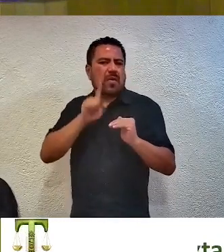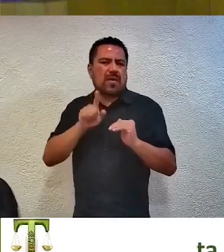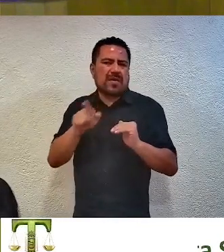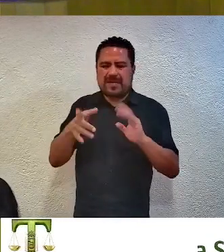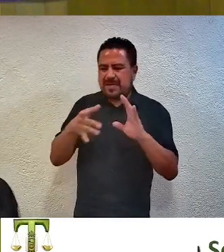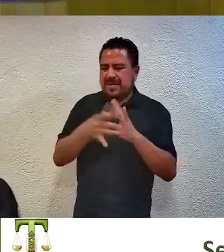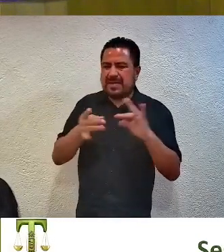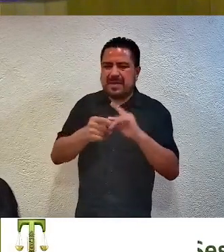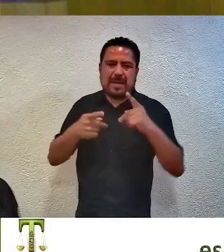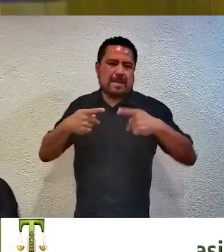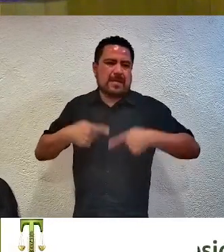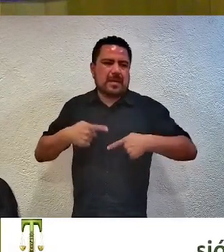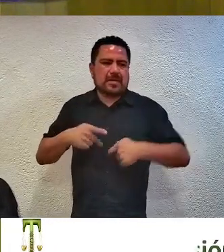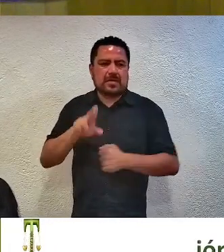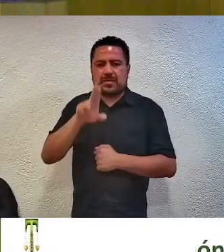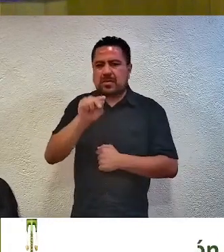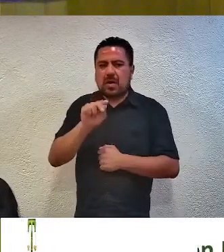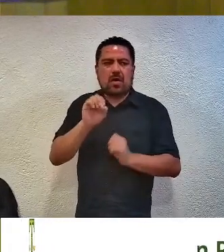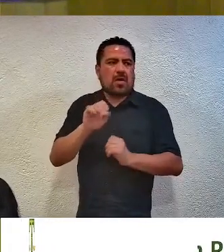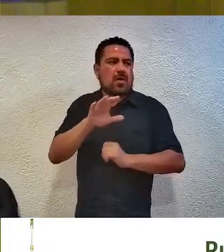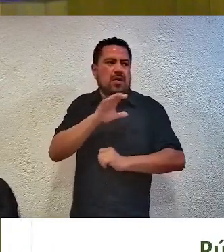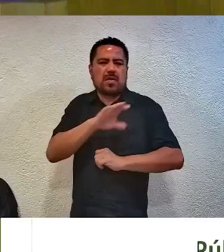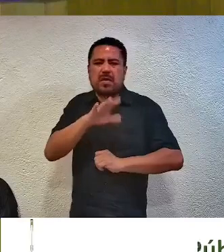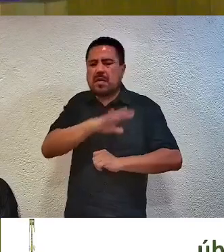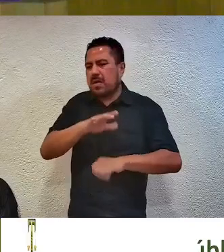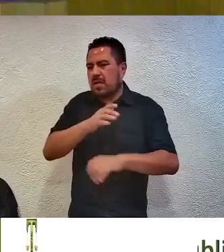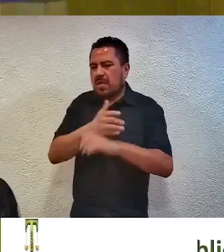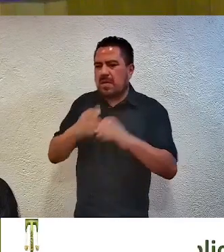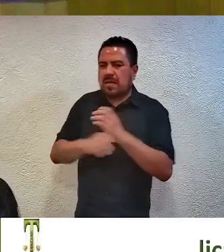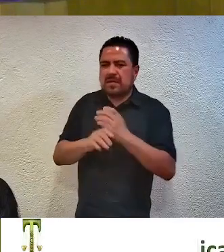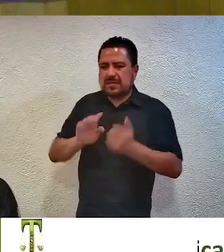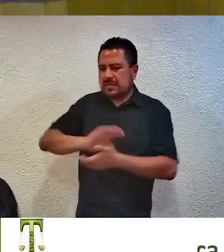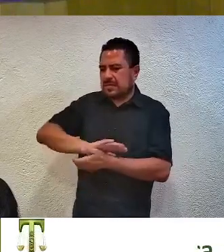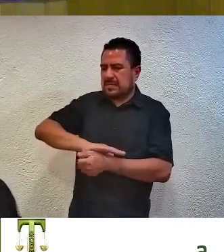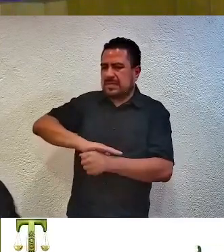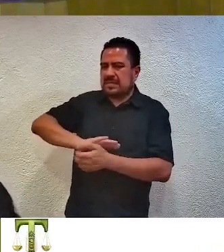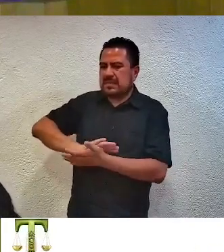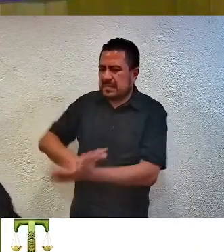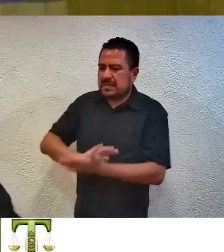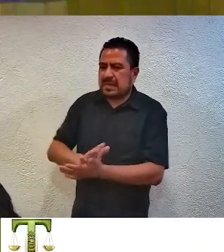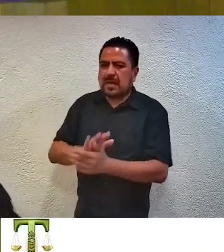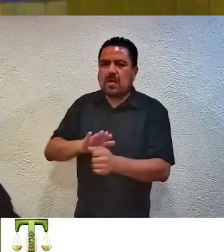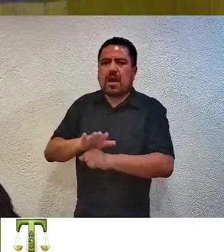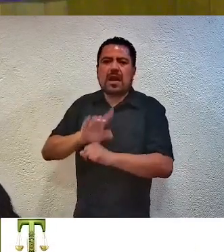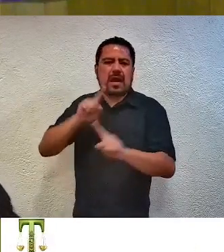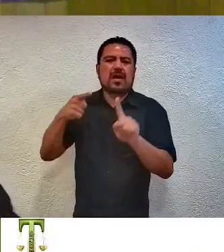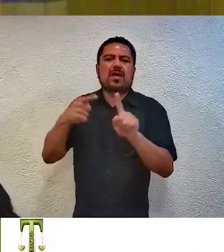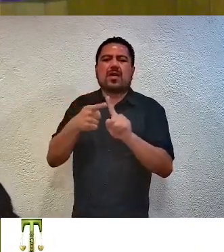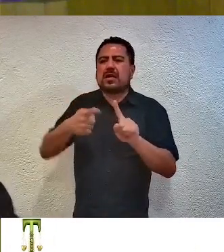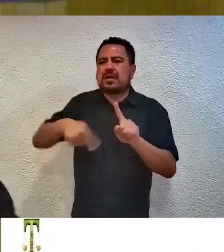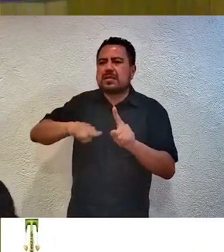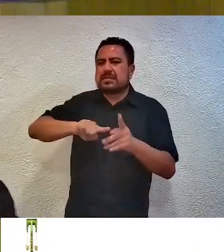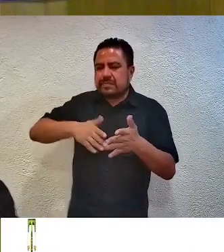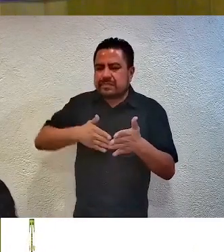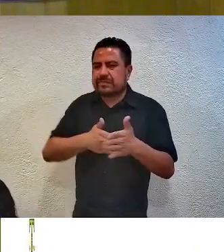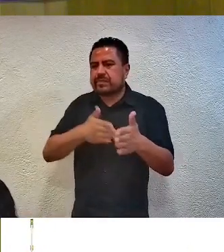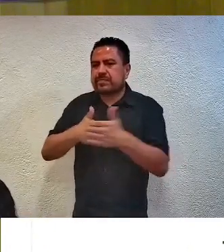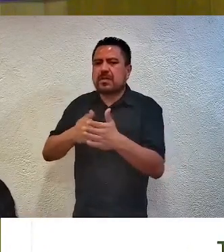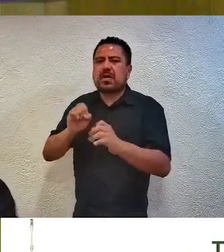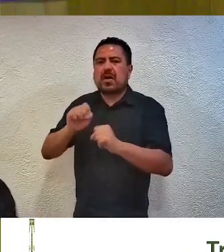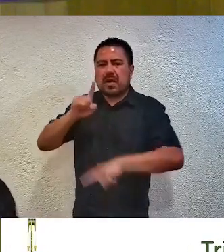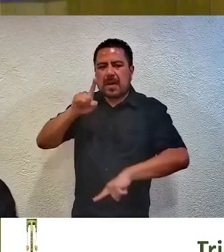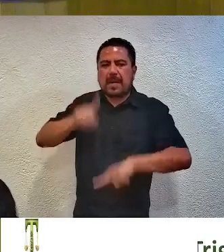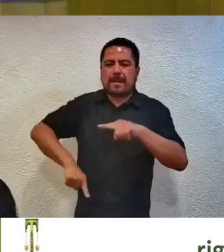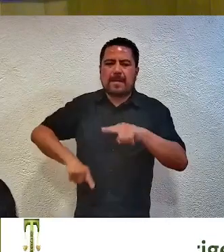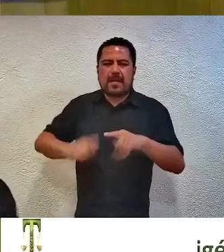apelante, sino de actos u omisiones discriminatorios o estereotipados cuya finalidad es obstaculizar o impedir